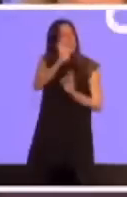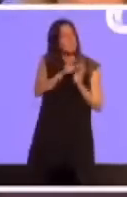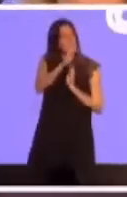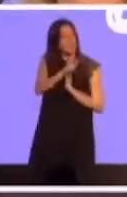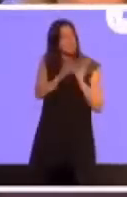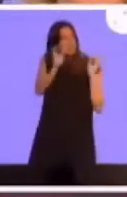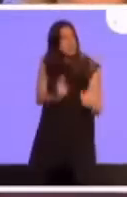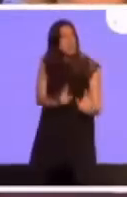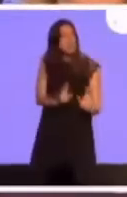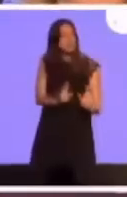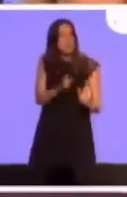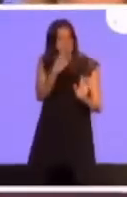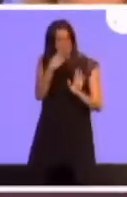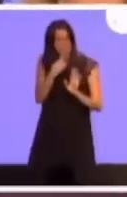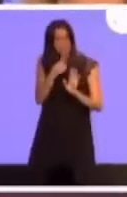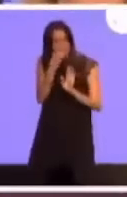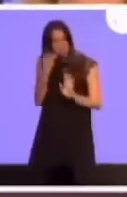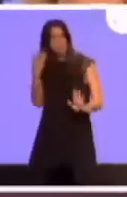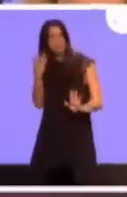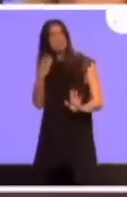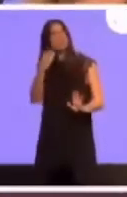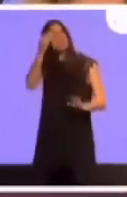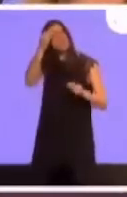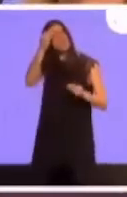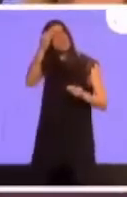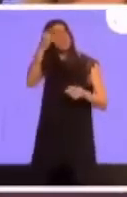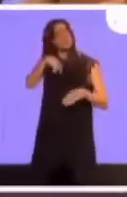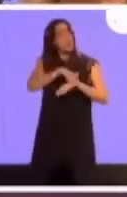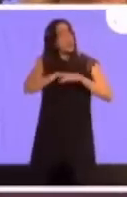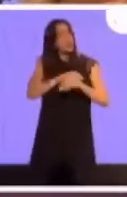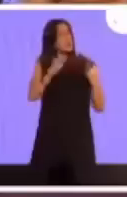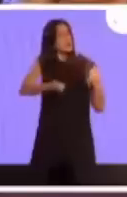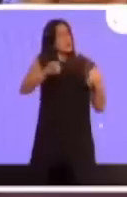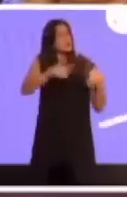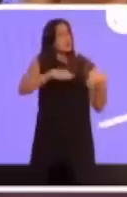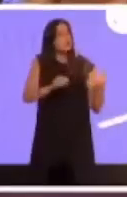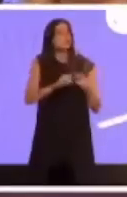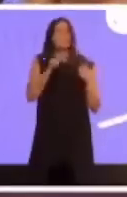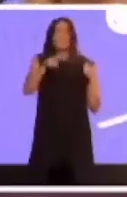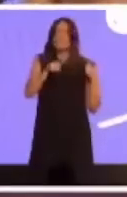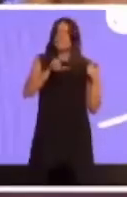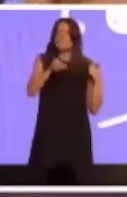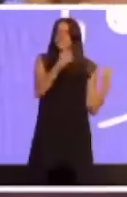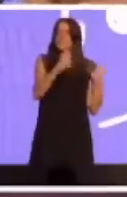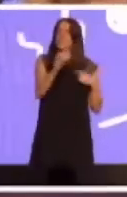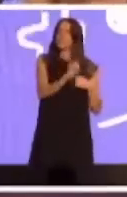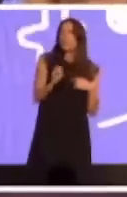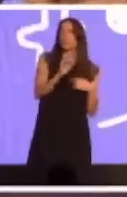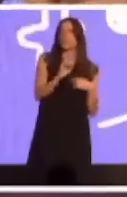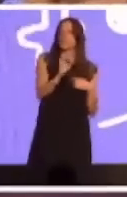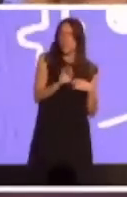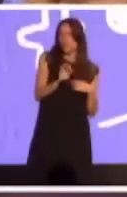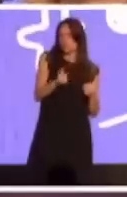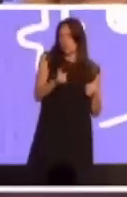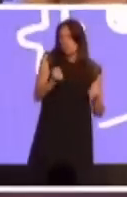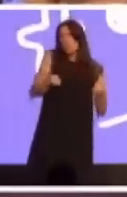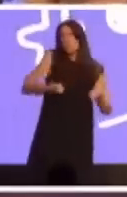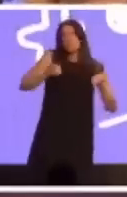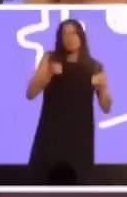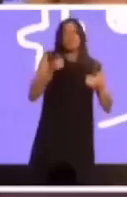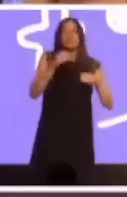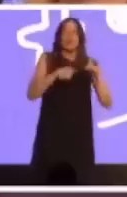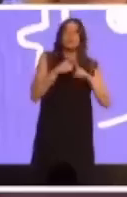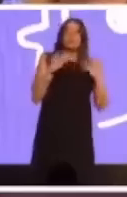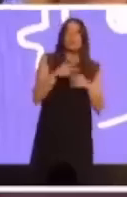la firme convicción de que podemos gobernar con más fuerza y de que este país necesita un podemos más fuerte para que los derechos de todas